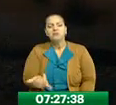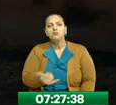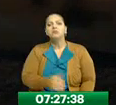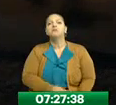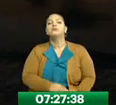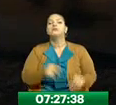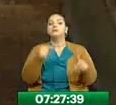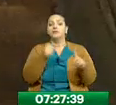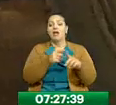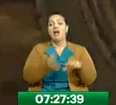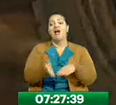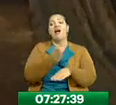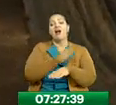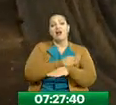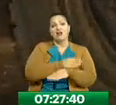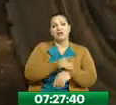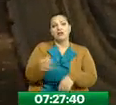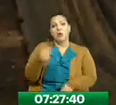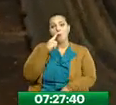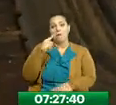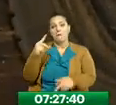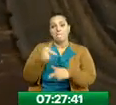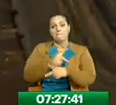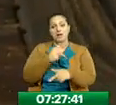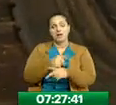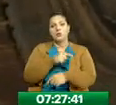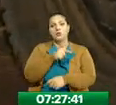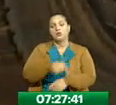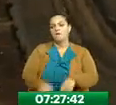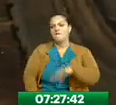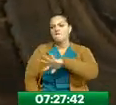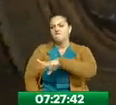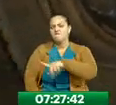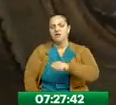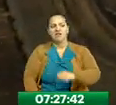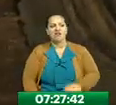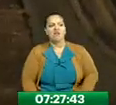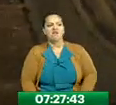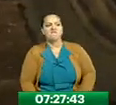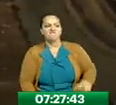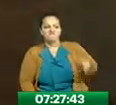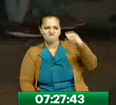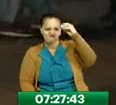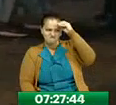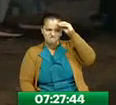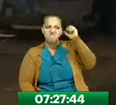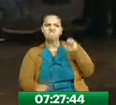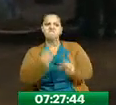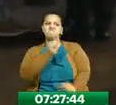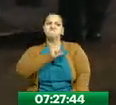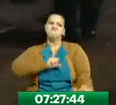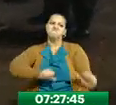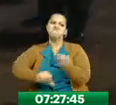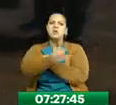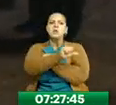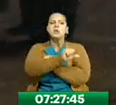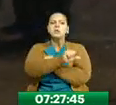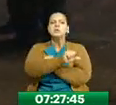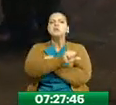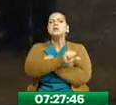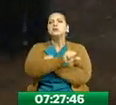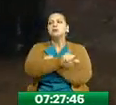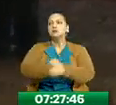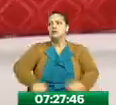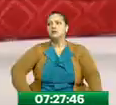le había robado a un mafioso del sector, por lo que se trataría de una venganza. Ese man también era ladroncísimo.